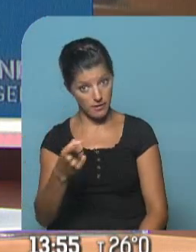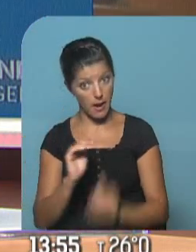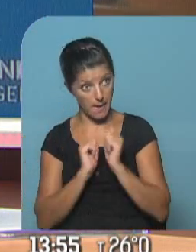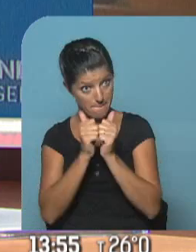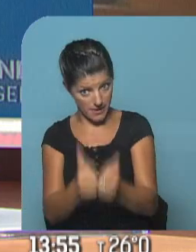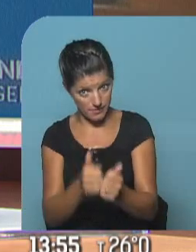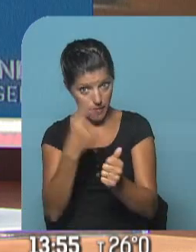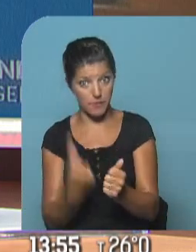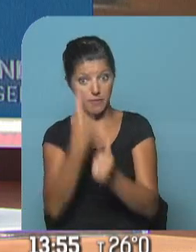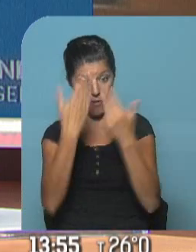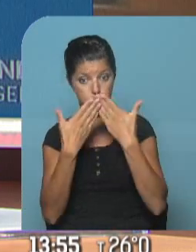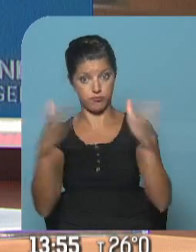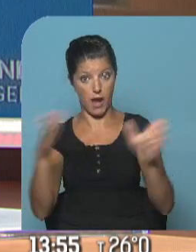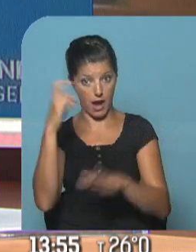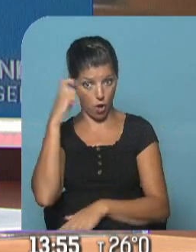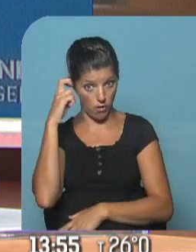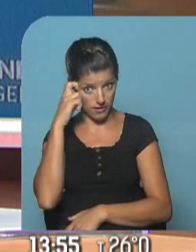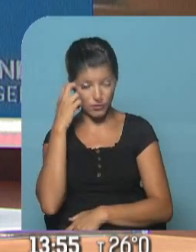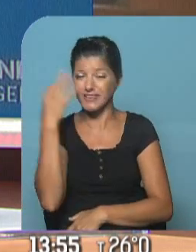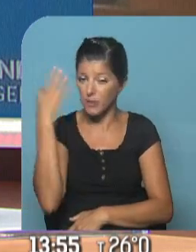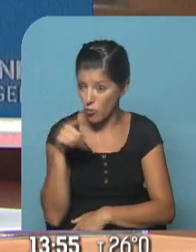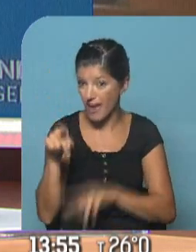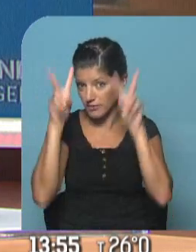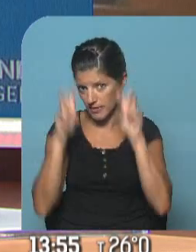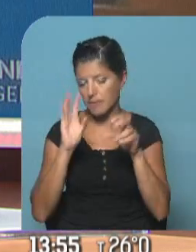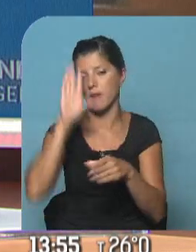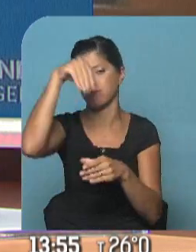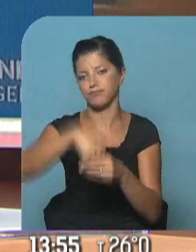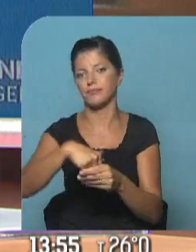sesiones ordinarias en el Congreso, seguramente este va a ser uno de los temas. ¿La pausa? No, está bien.